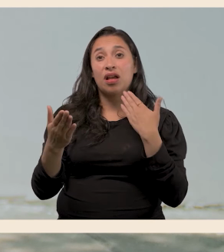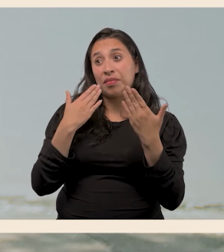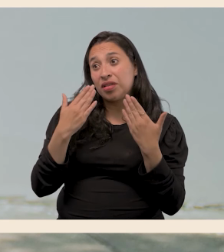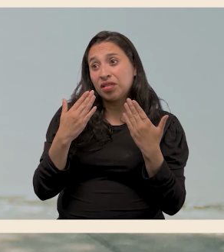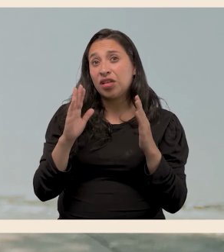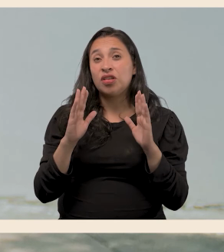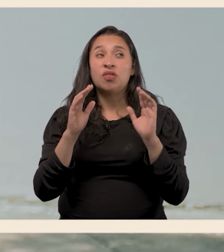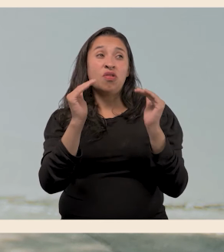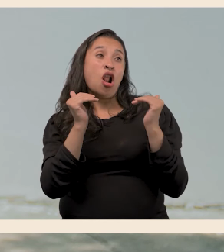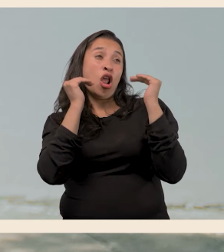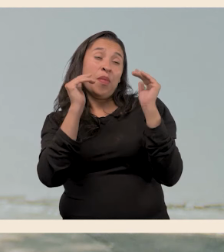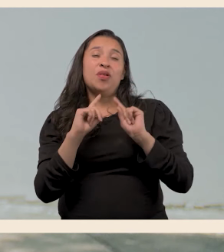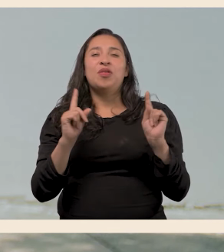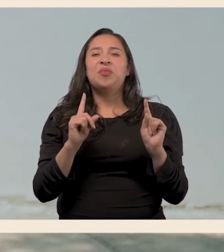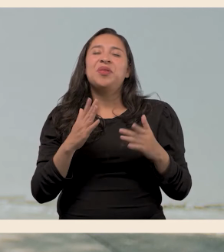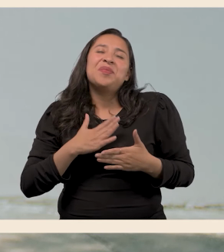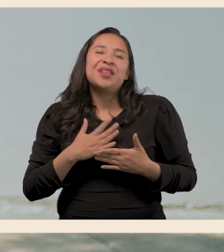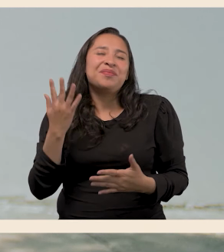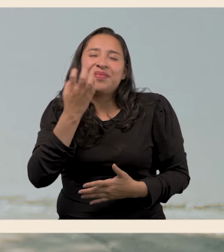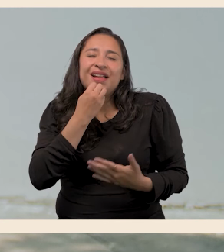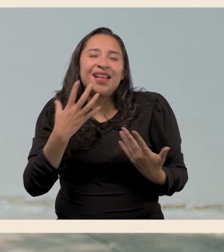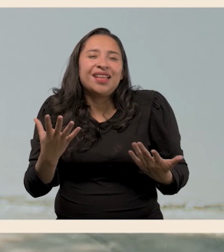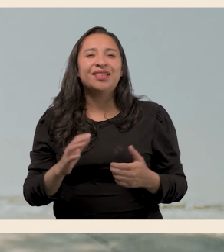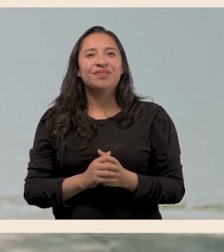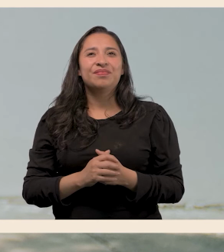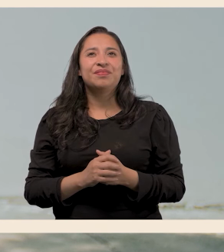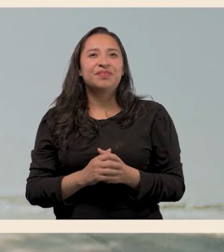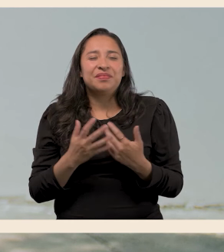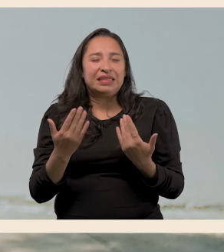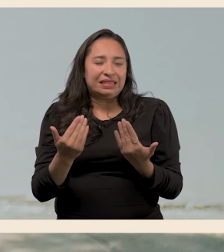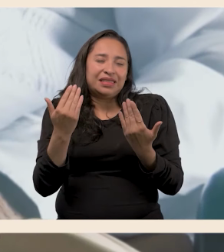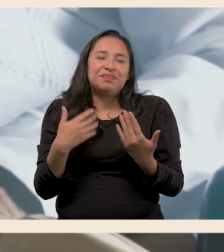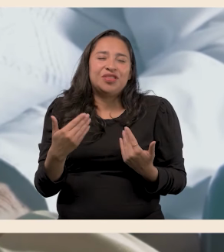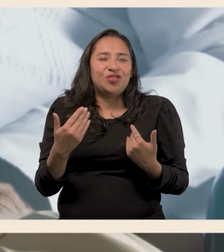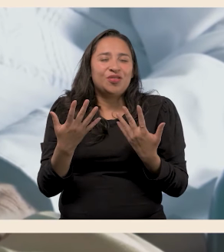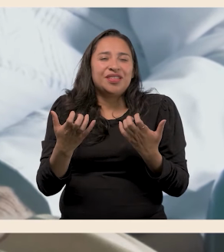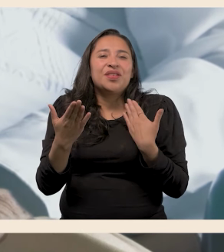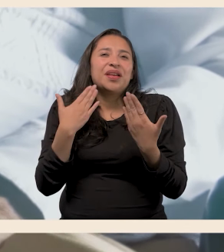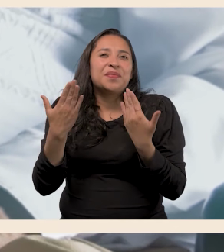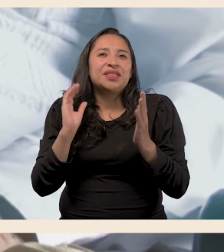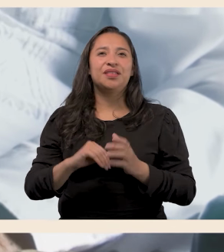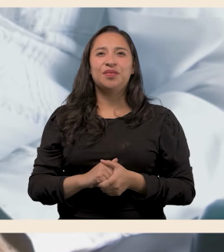ser campesino, pero es lindo. Es hermoso.